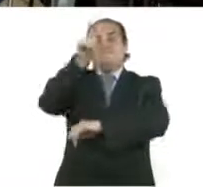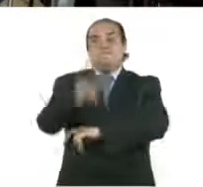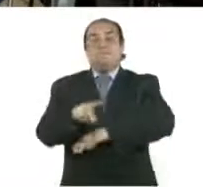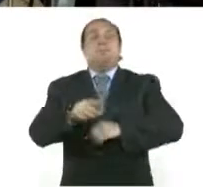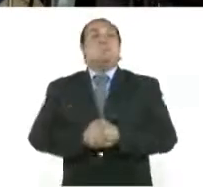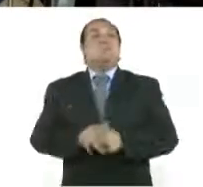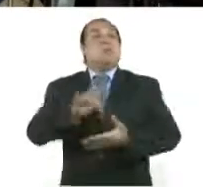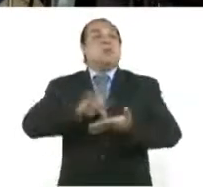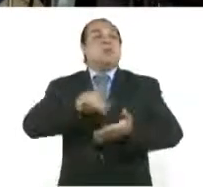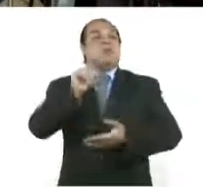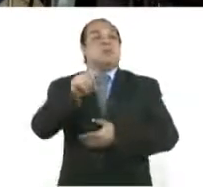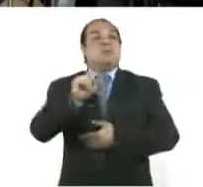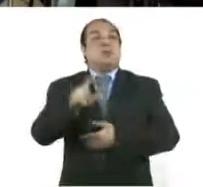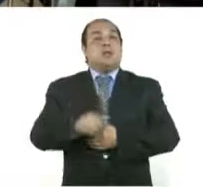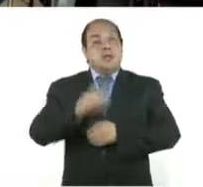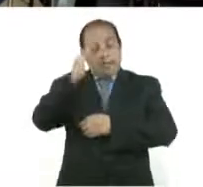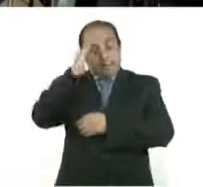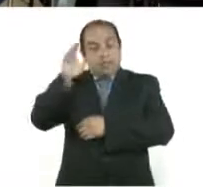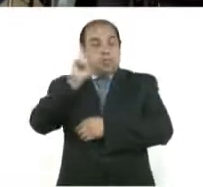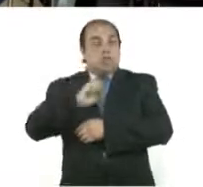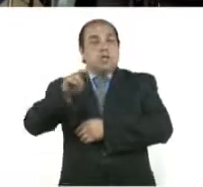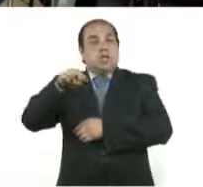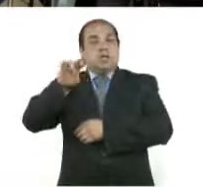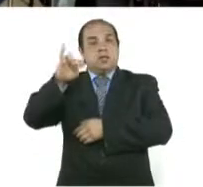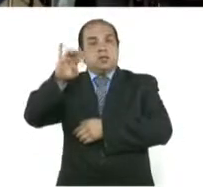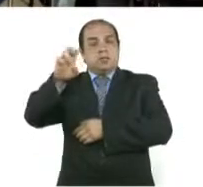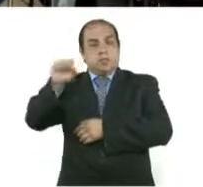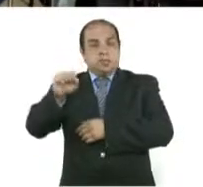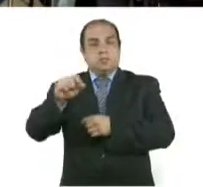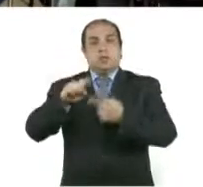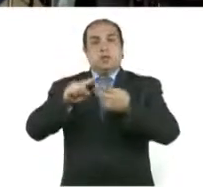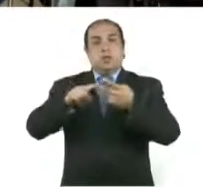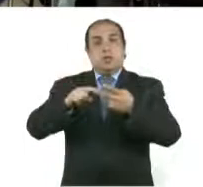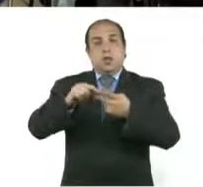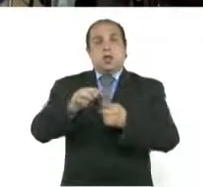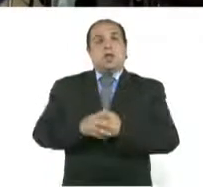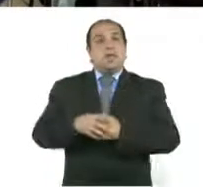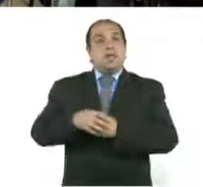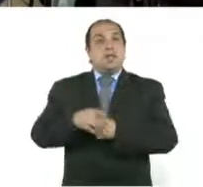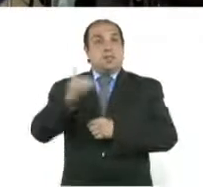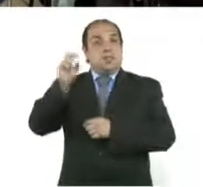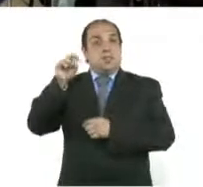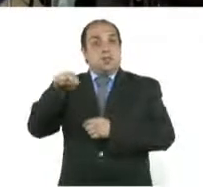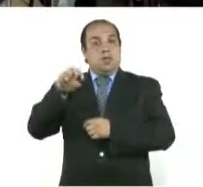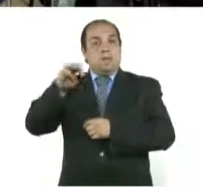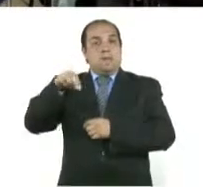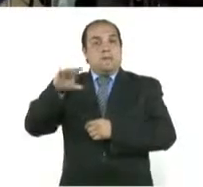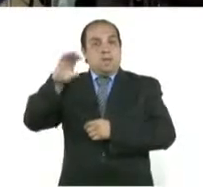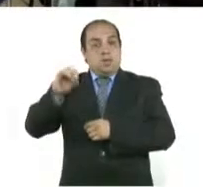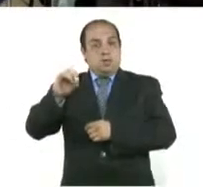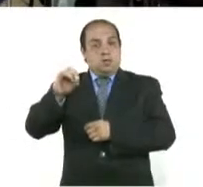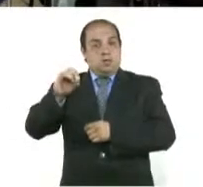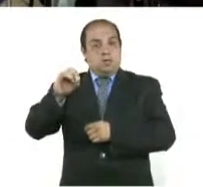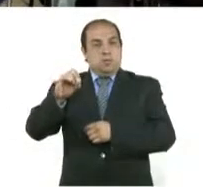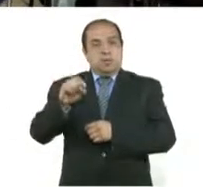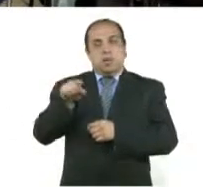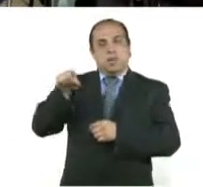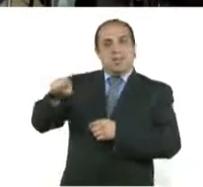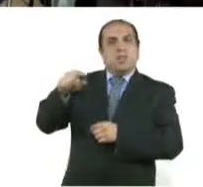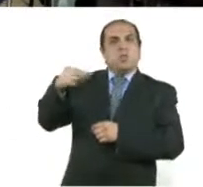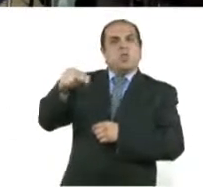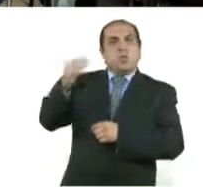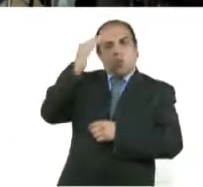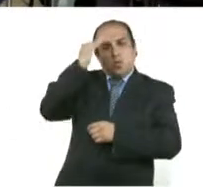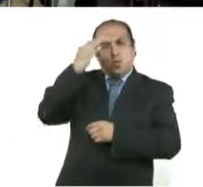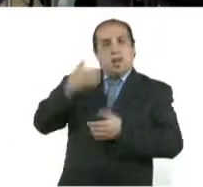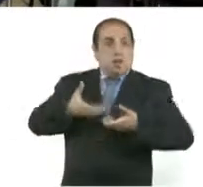le agradezco a la señora Nieves y a don Miguel, don Mario, pero me dicen que lo conocen más bien por